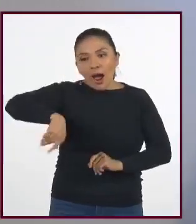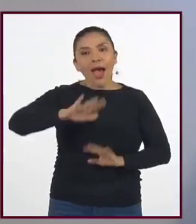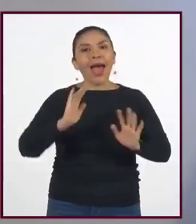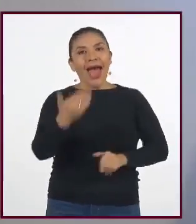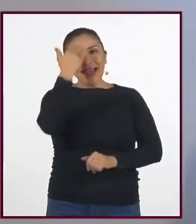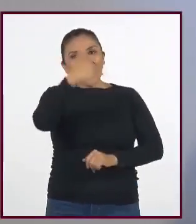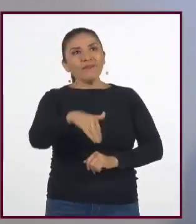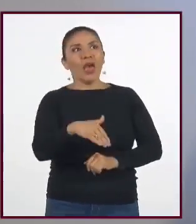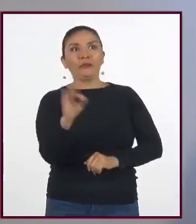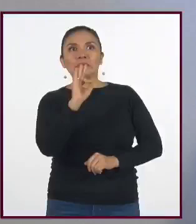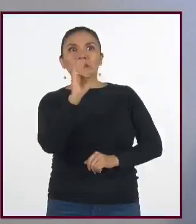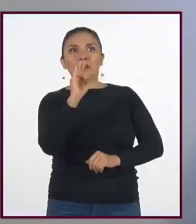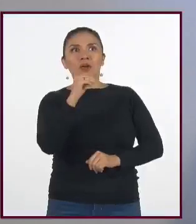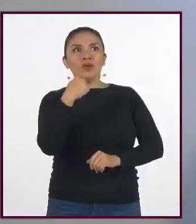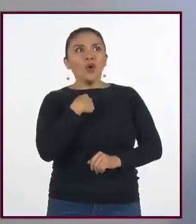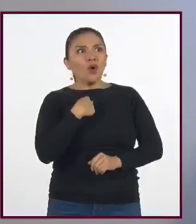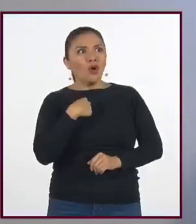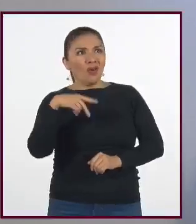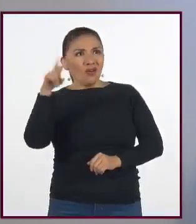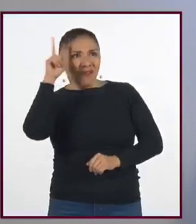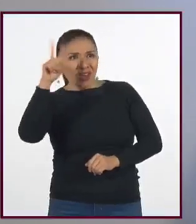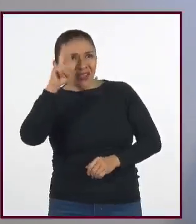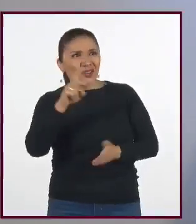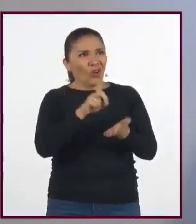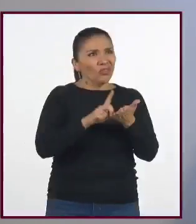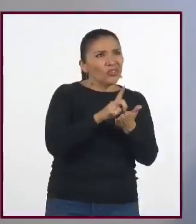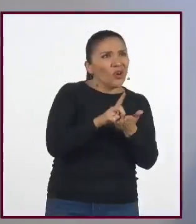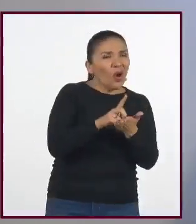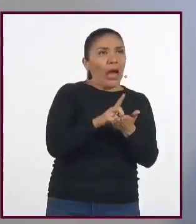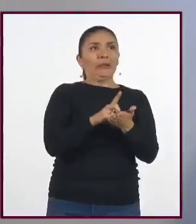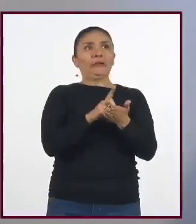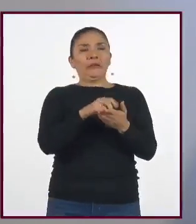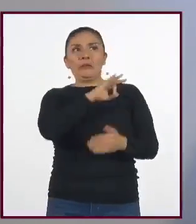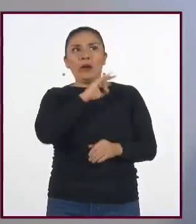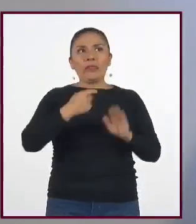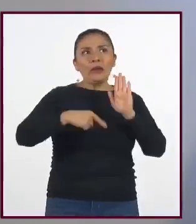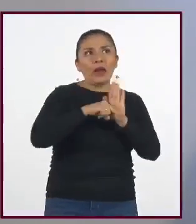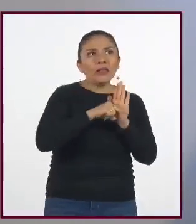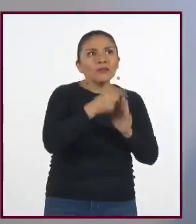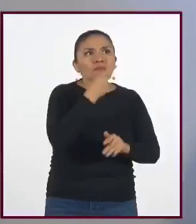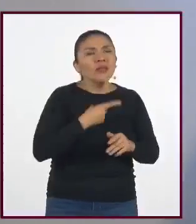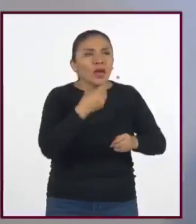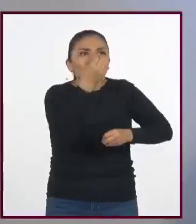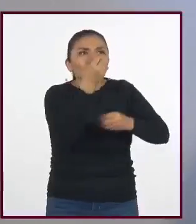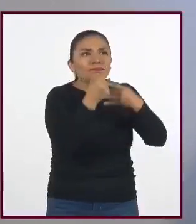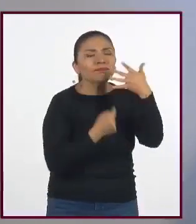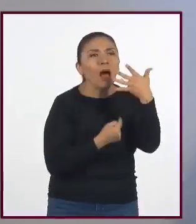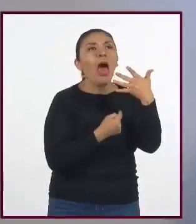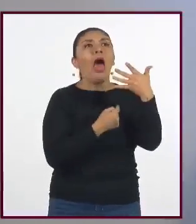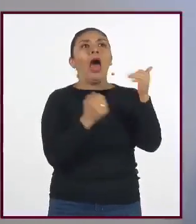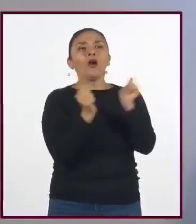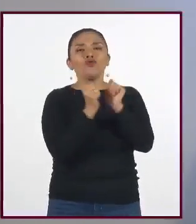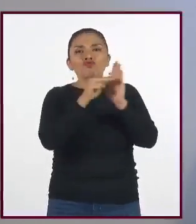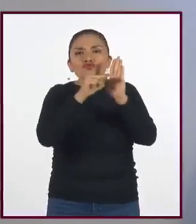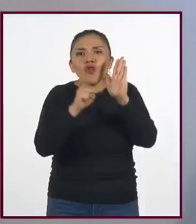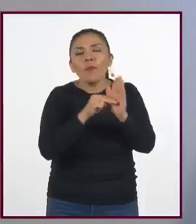los efectos sobre las sustancias ilegales y que haya normas para el